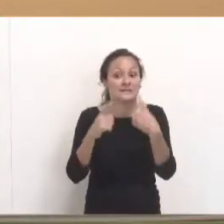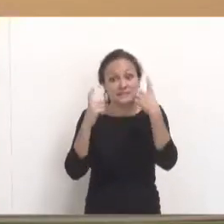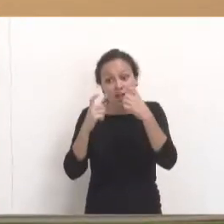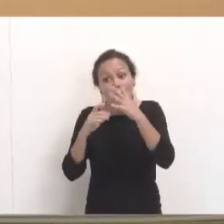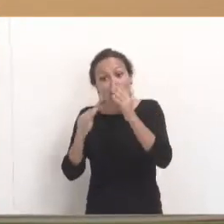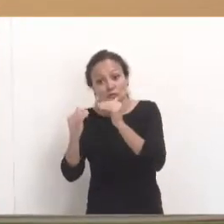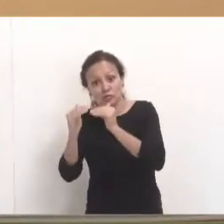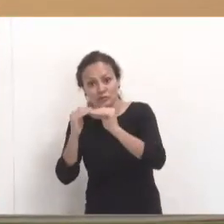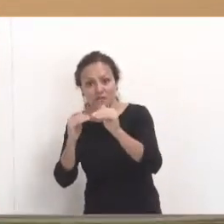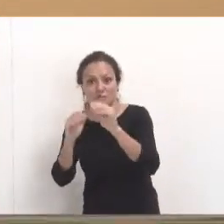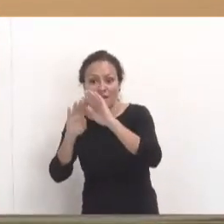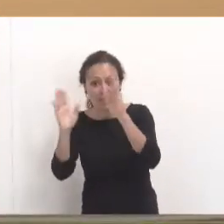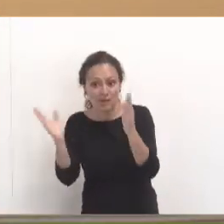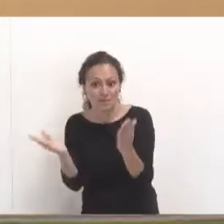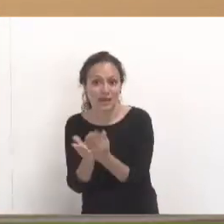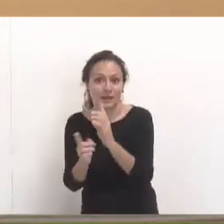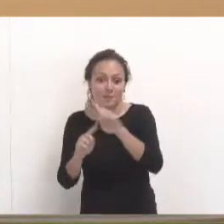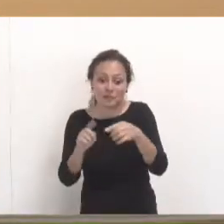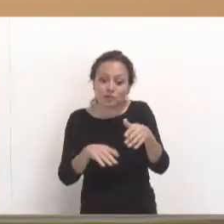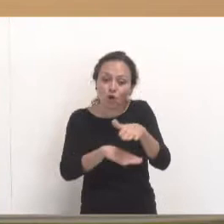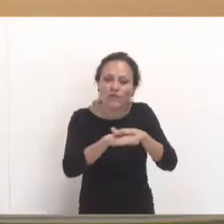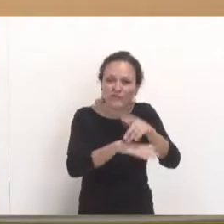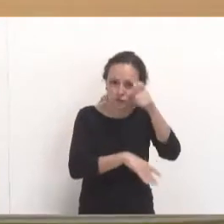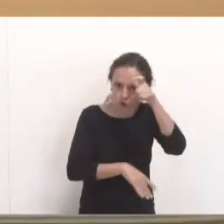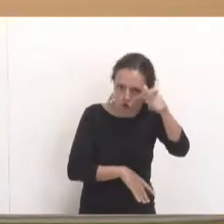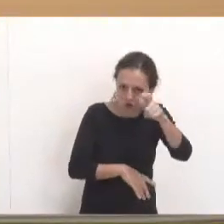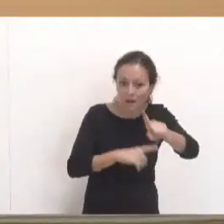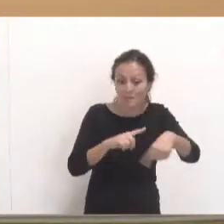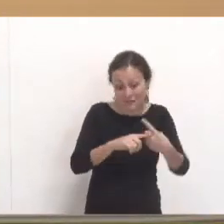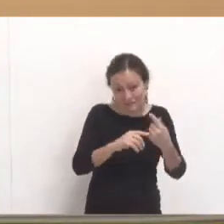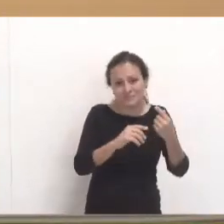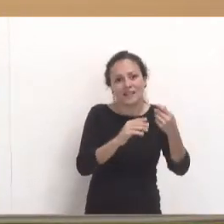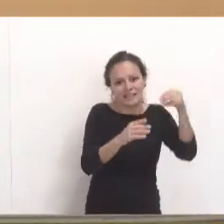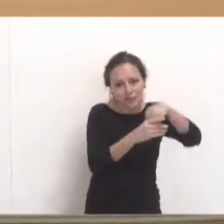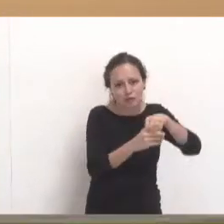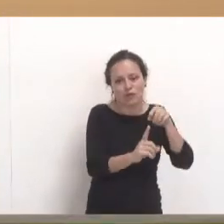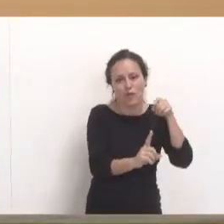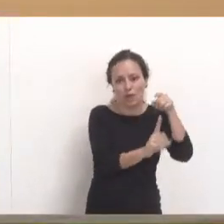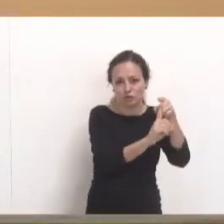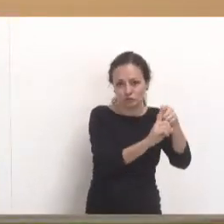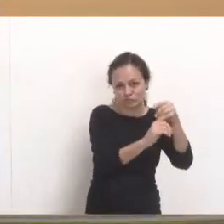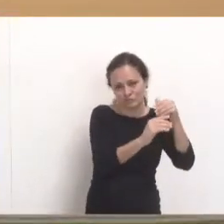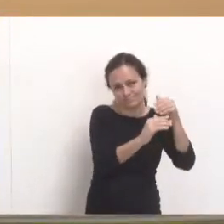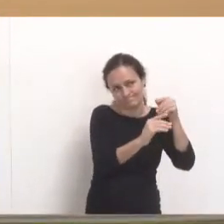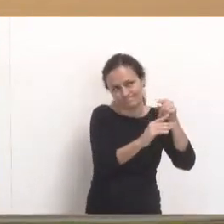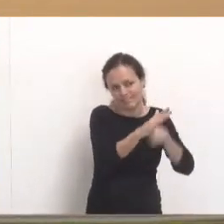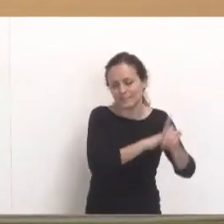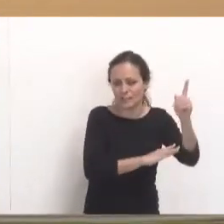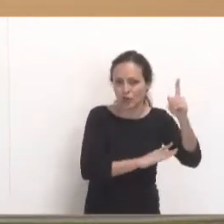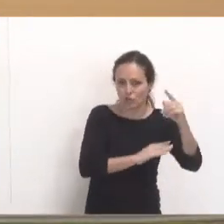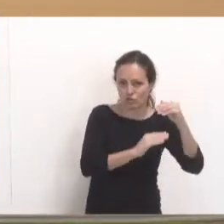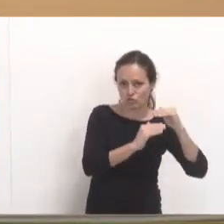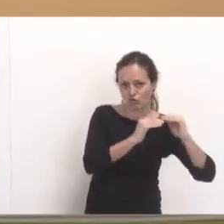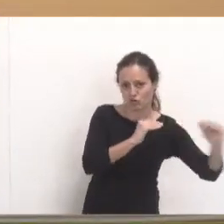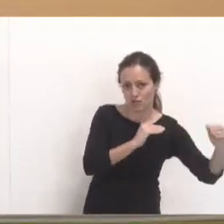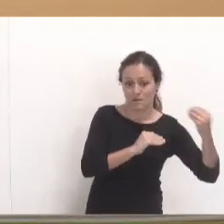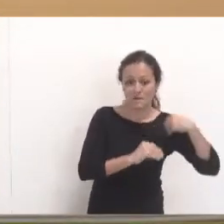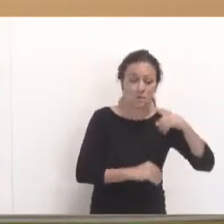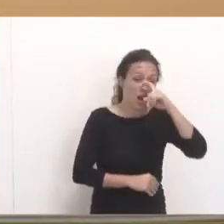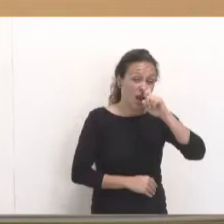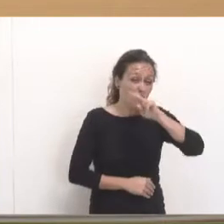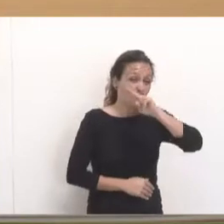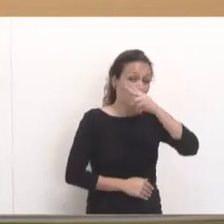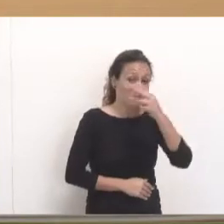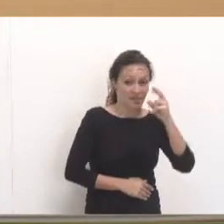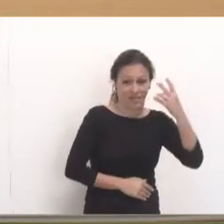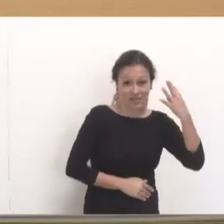del planeta, y que quedan recogidos en 17 objetivos, los de desarrollo sostenible y en la Agenda 2030, objetivos con los que la Federación está